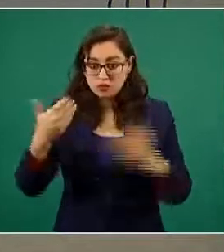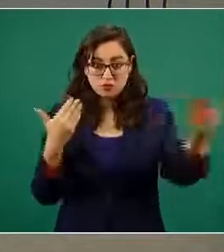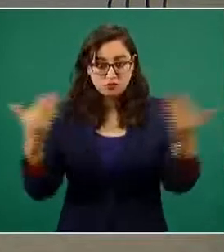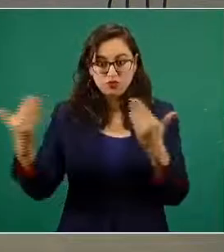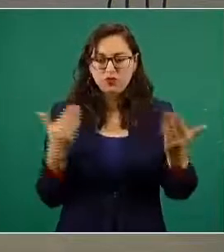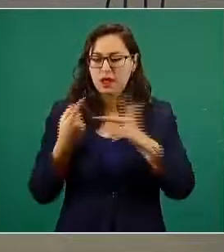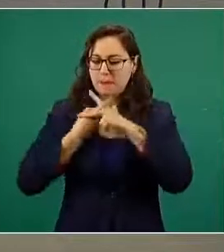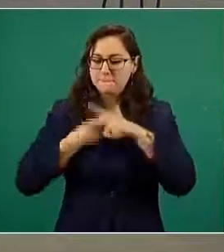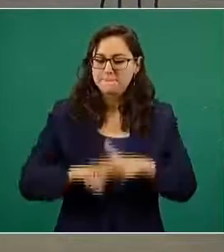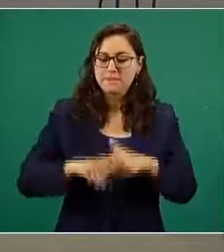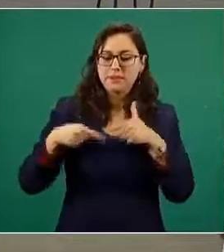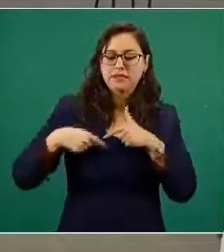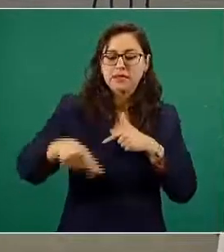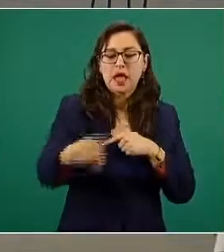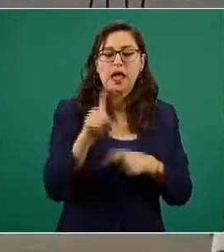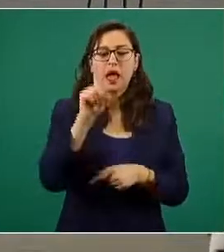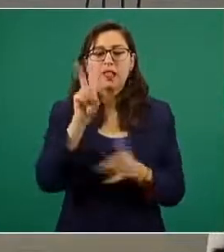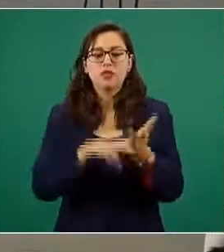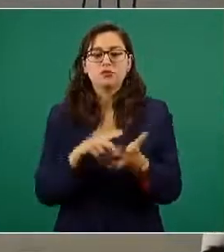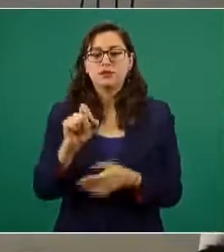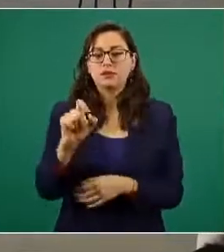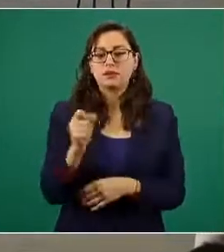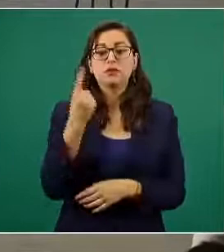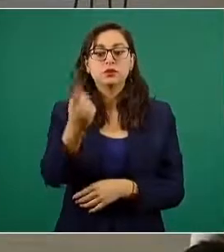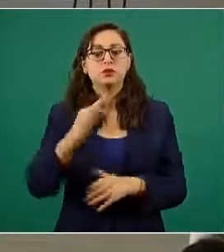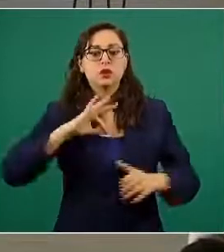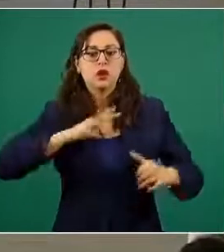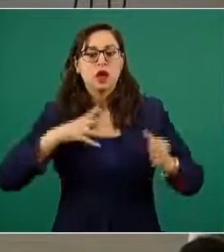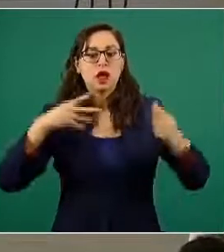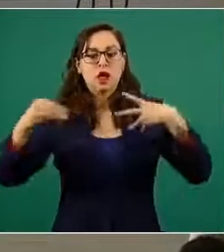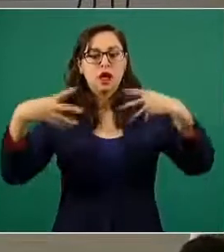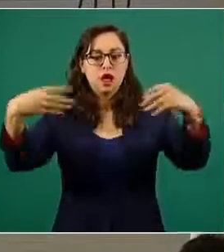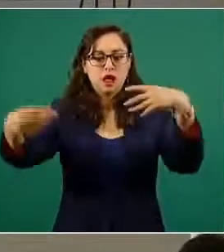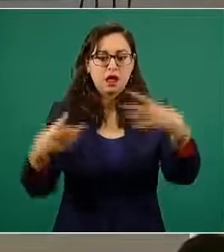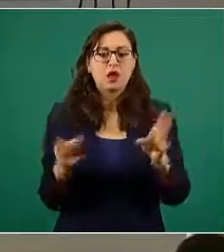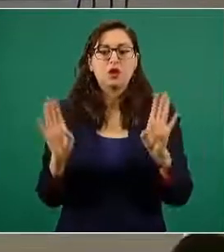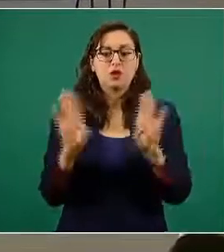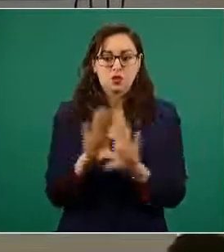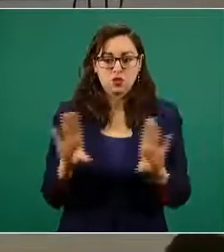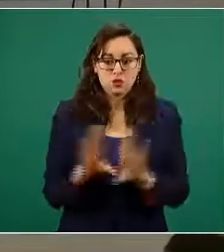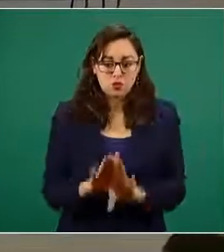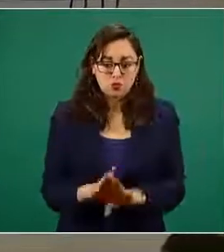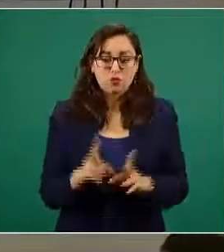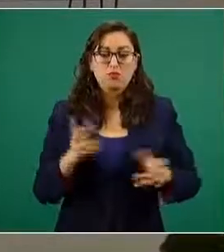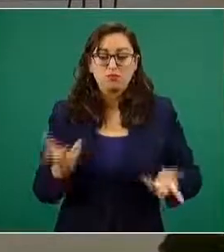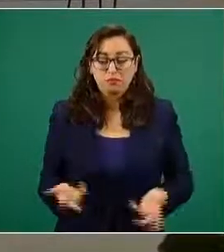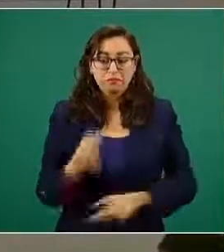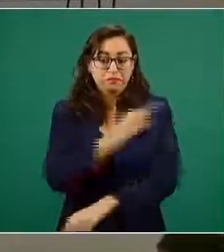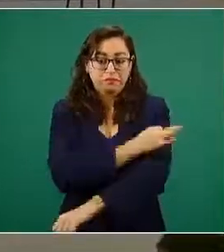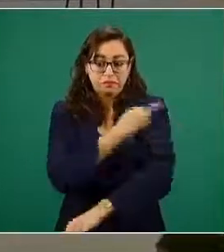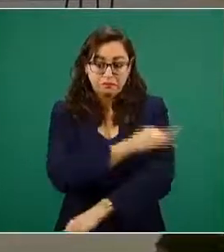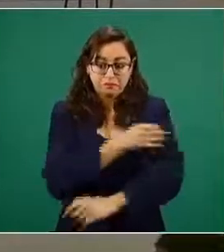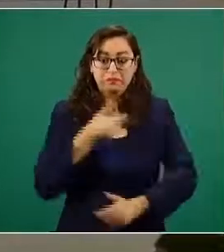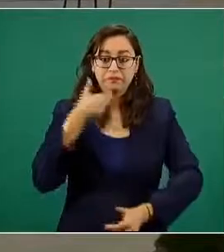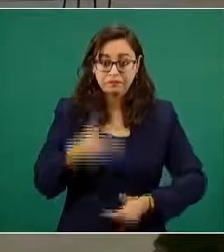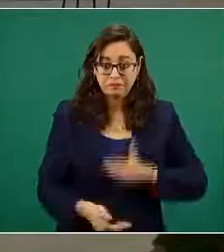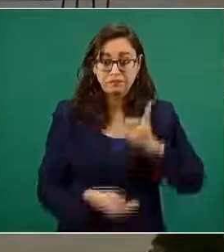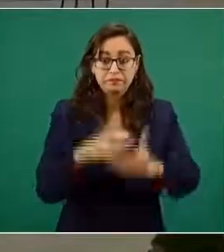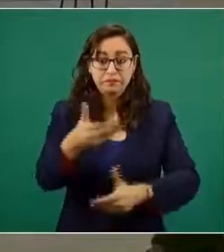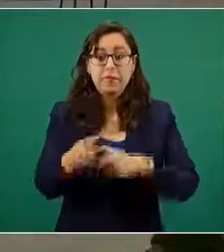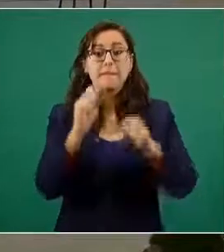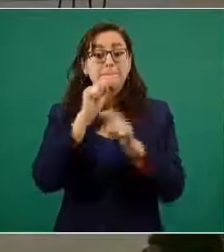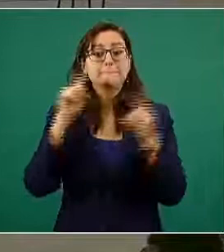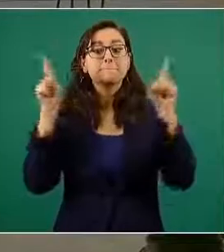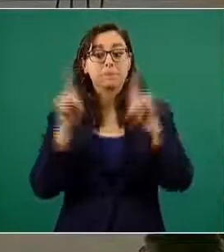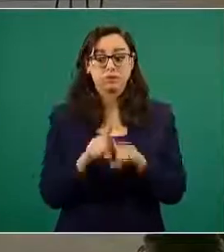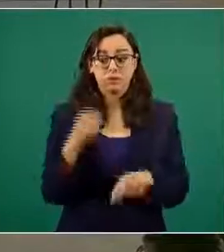2021 la panorámica de cómo está la epidemia y también cómo va progresando la vacunación y el anuncio de los embarques